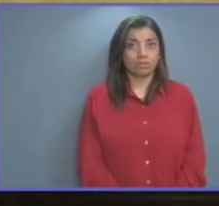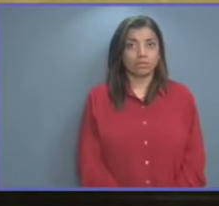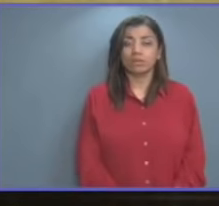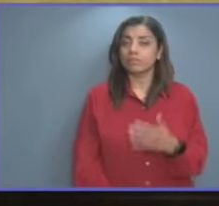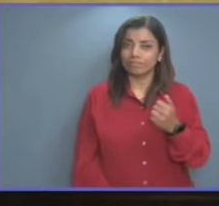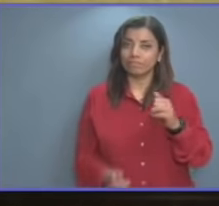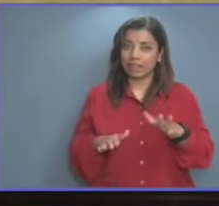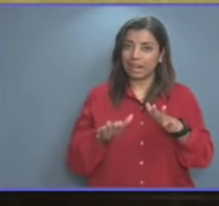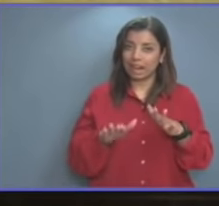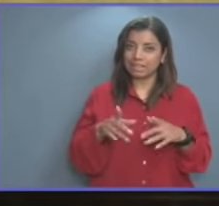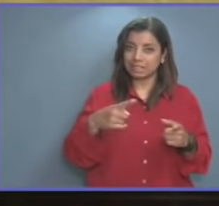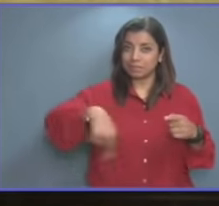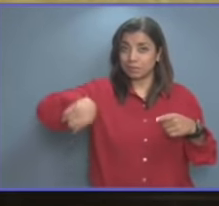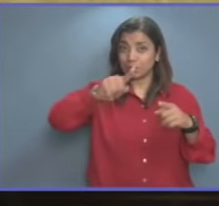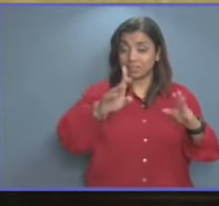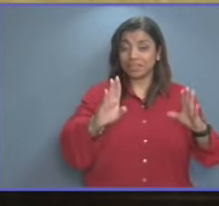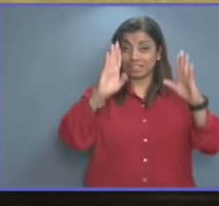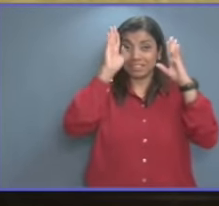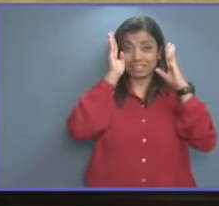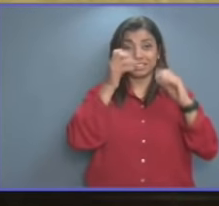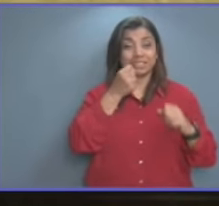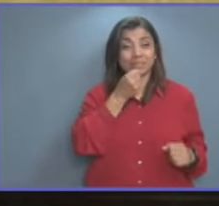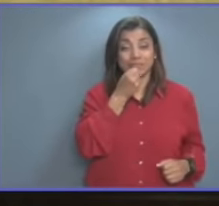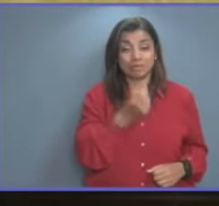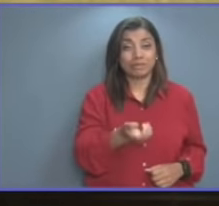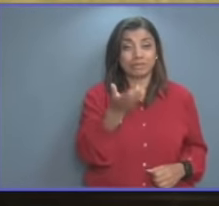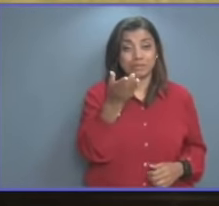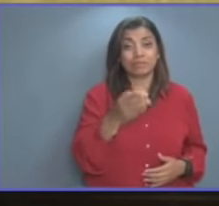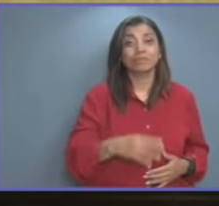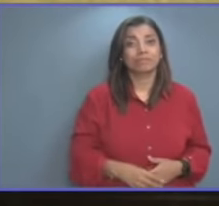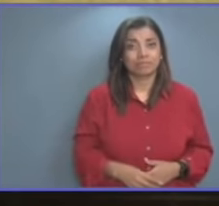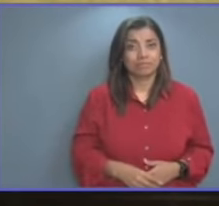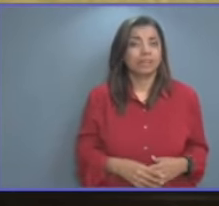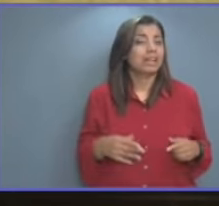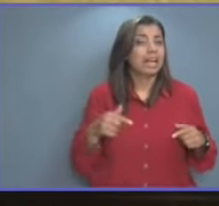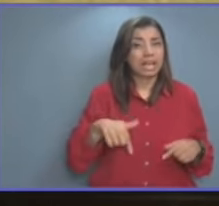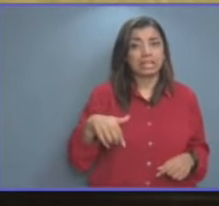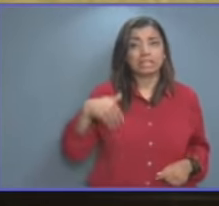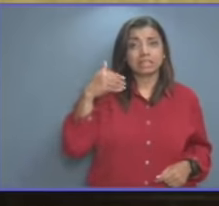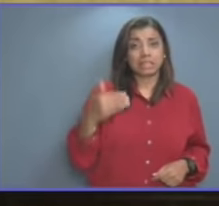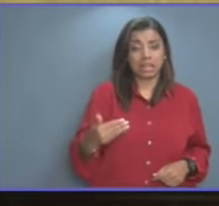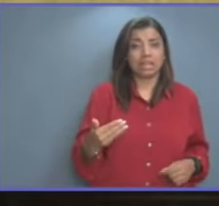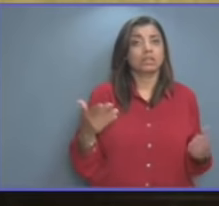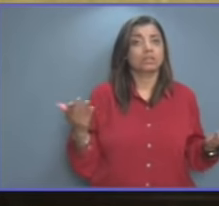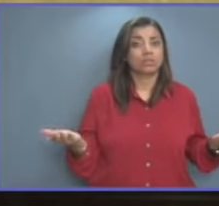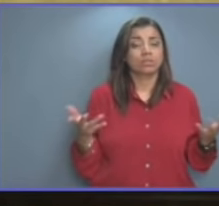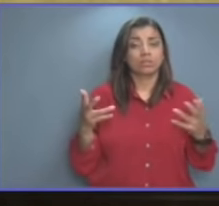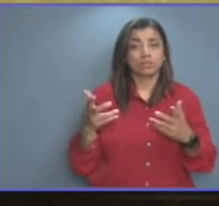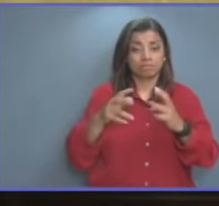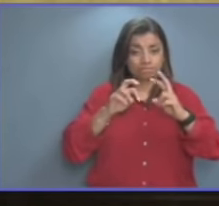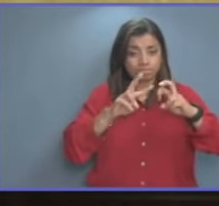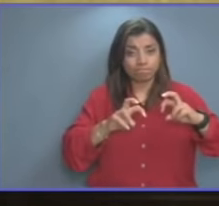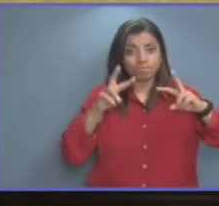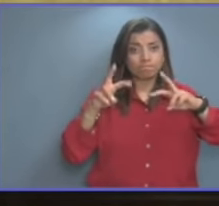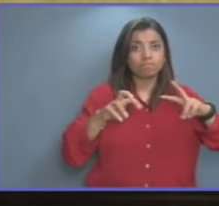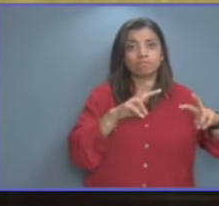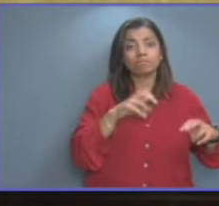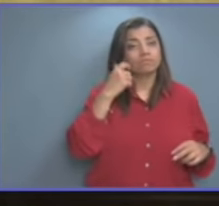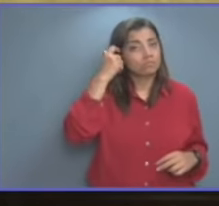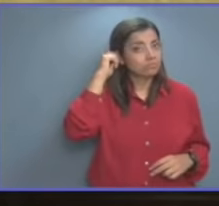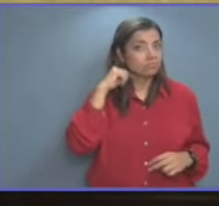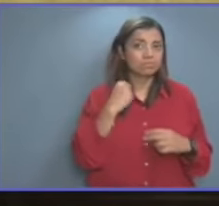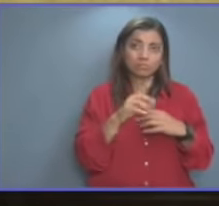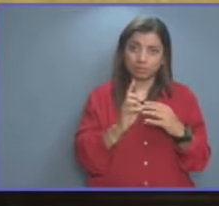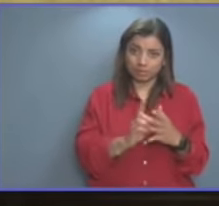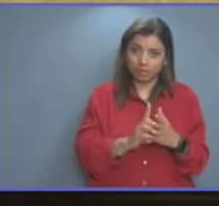gracias por continuar con nosotros seguimos con más de la información este año continuará la investigación que impulsan los diputados